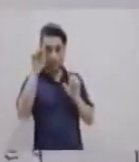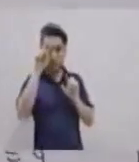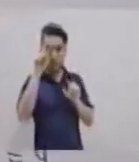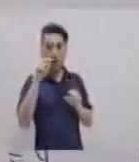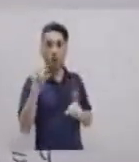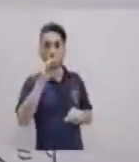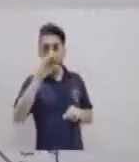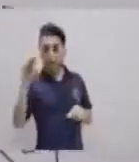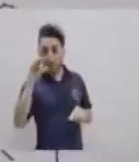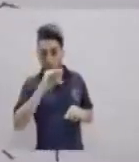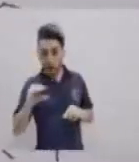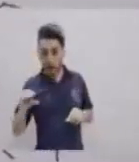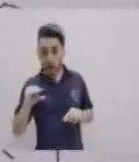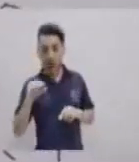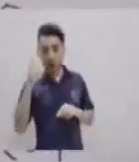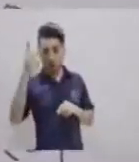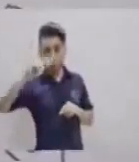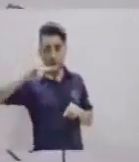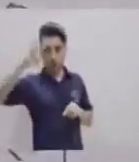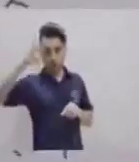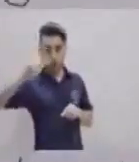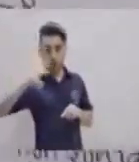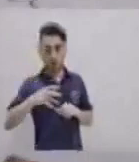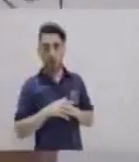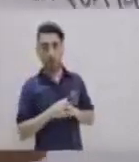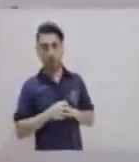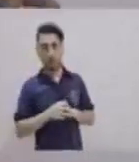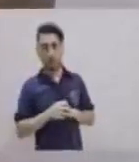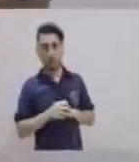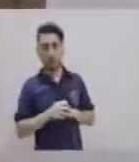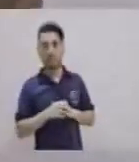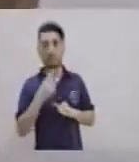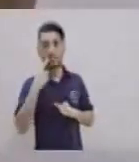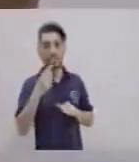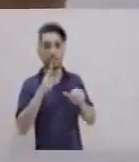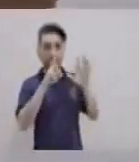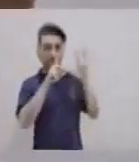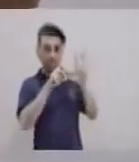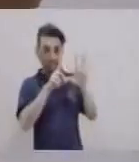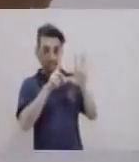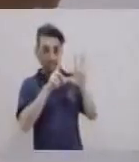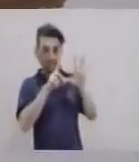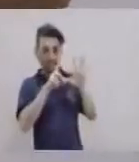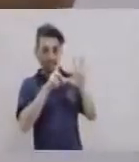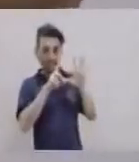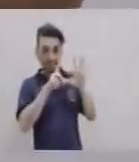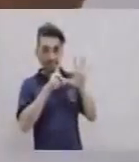del denominador. Uh-huh. En este caso sería 6